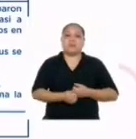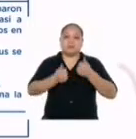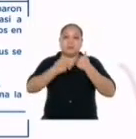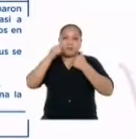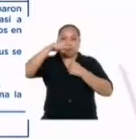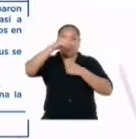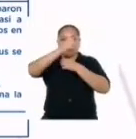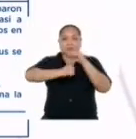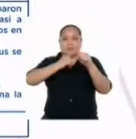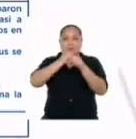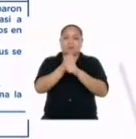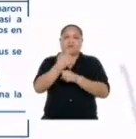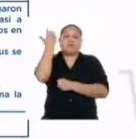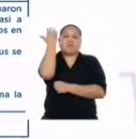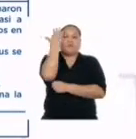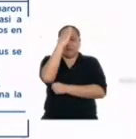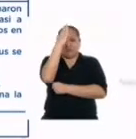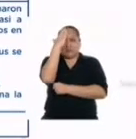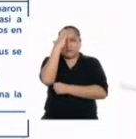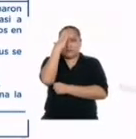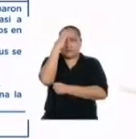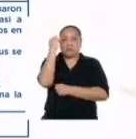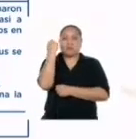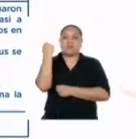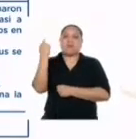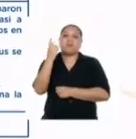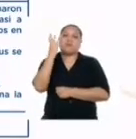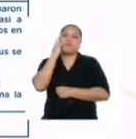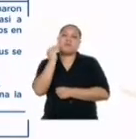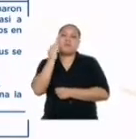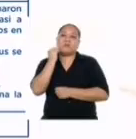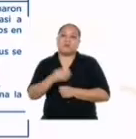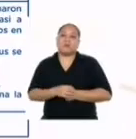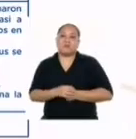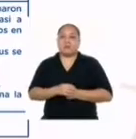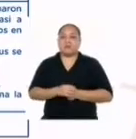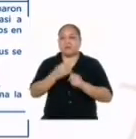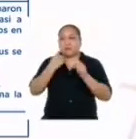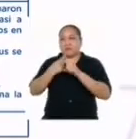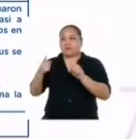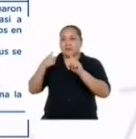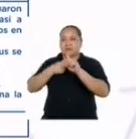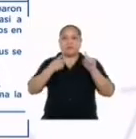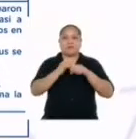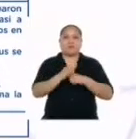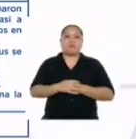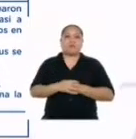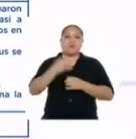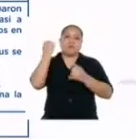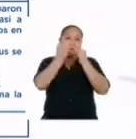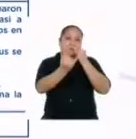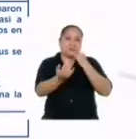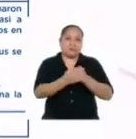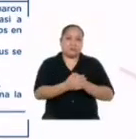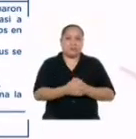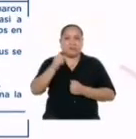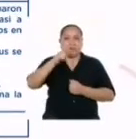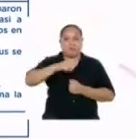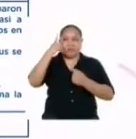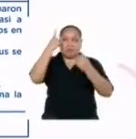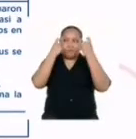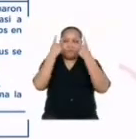año. Y estoy segura que cada experiencia es muy distinta. Finalmente,